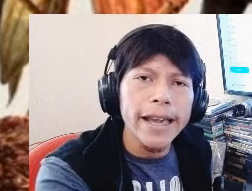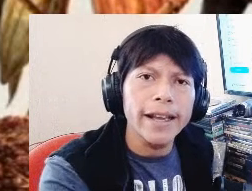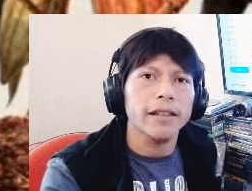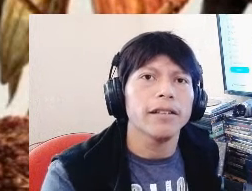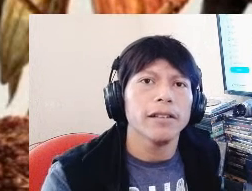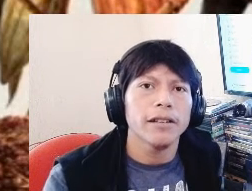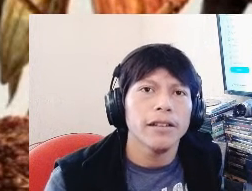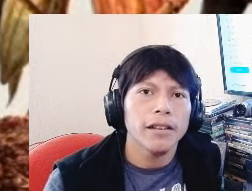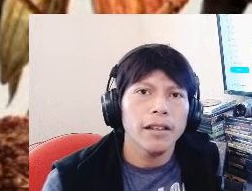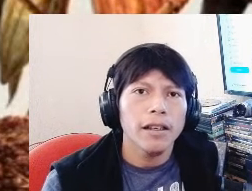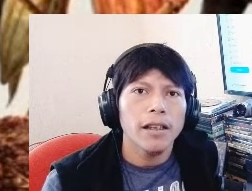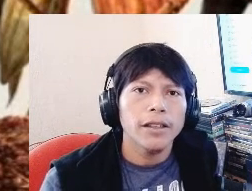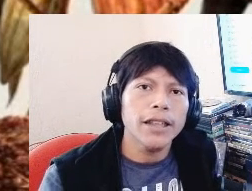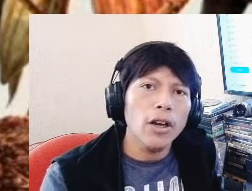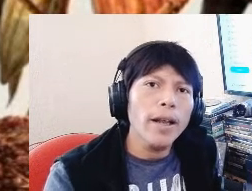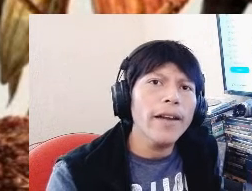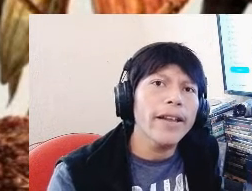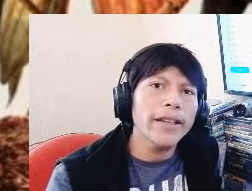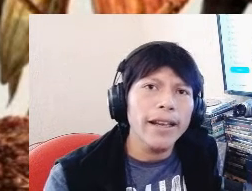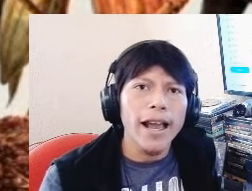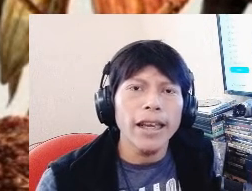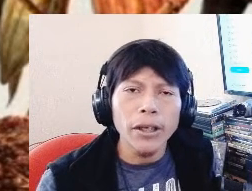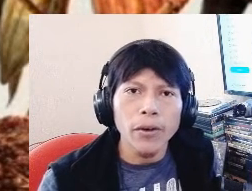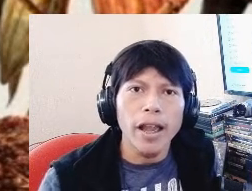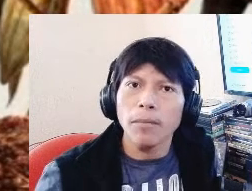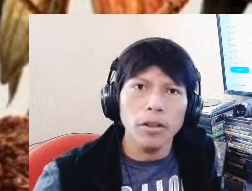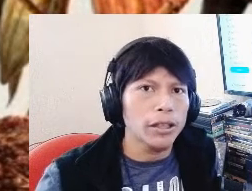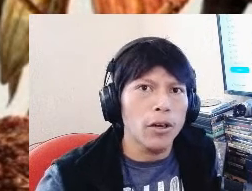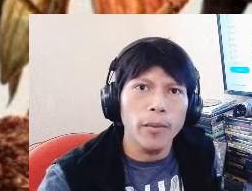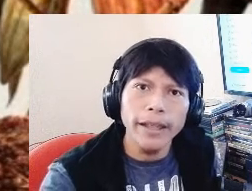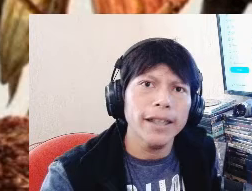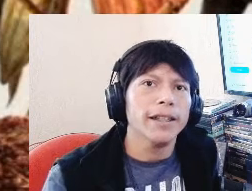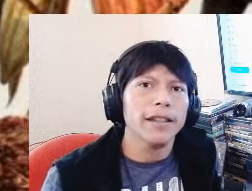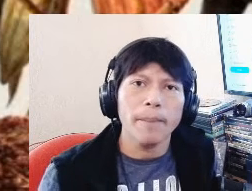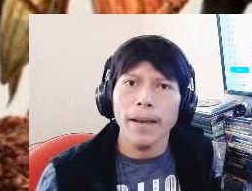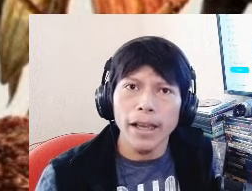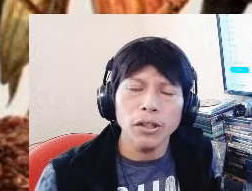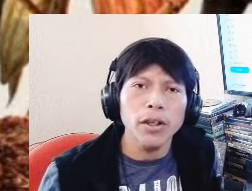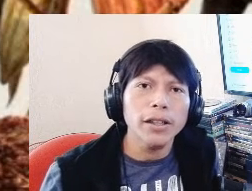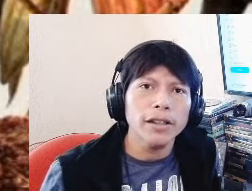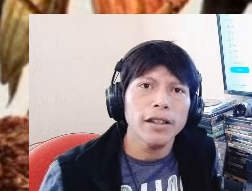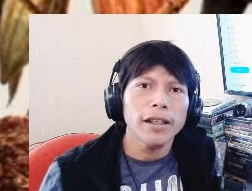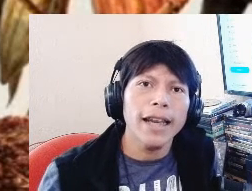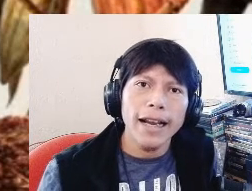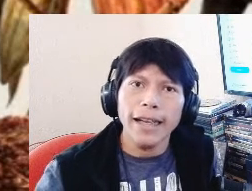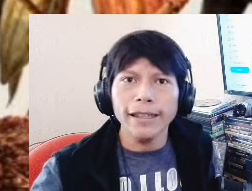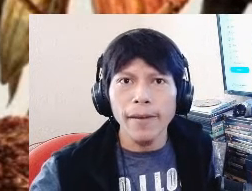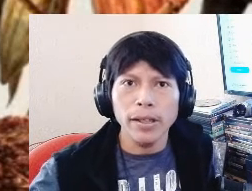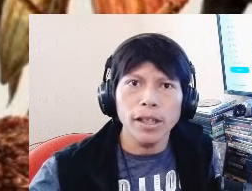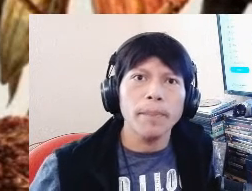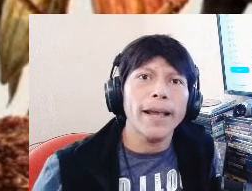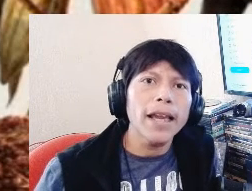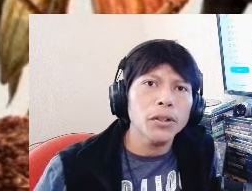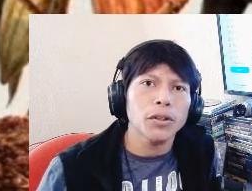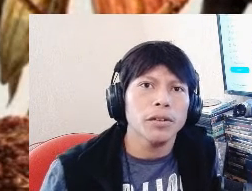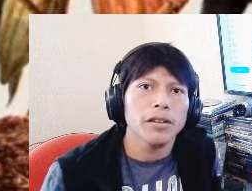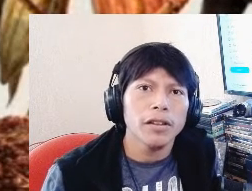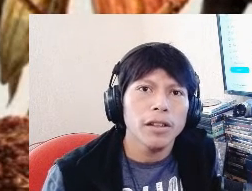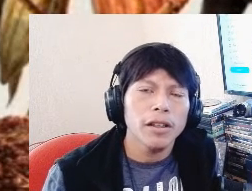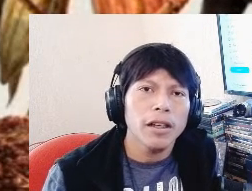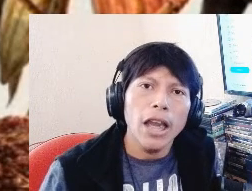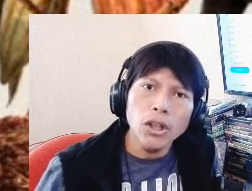quien quieran. Si se lo van a vender al hijo de AMLO, que se lo vendan, que para eso es, y la ganancia va a ser para